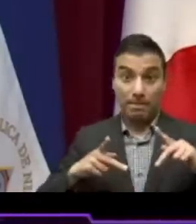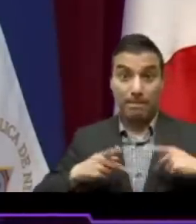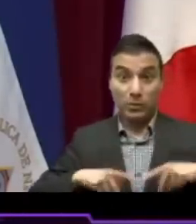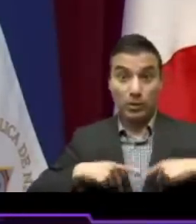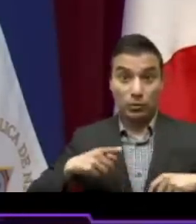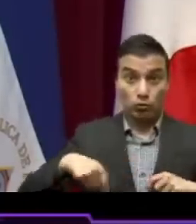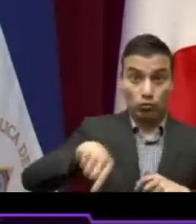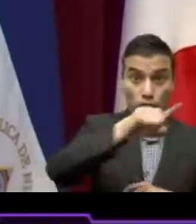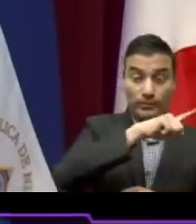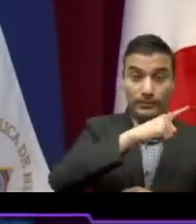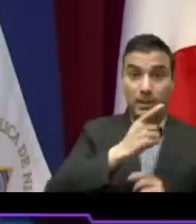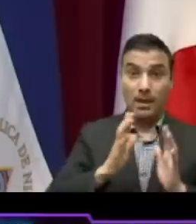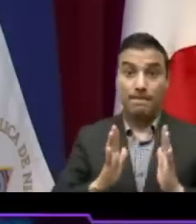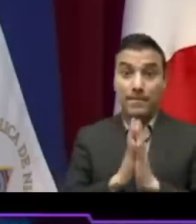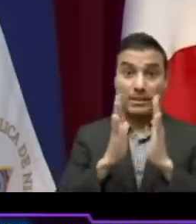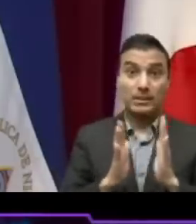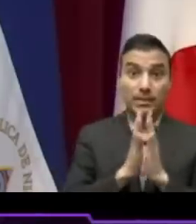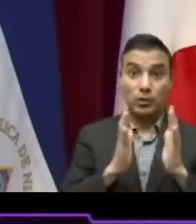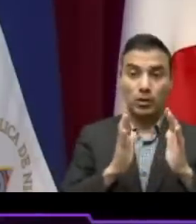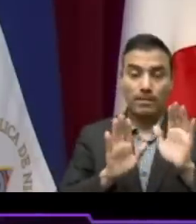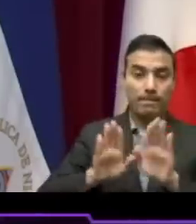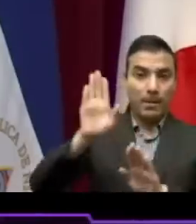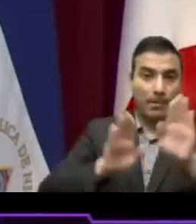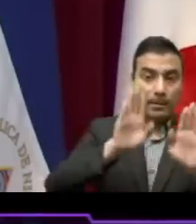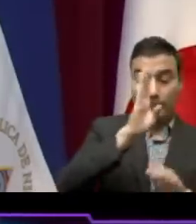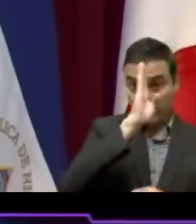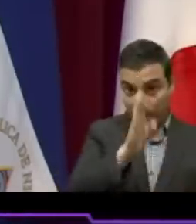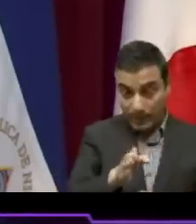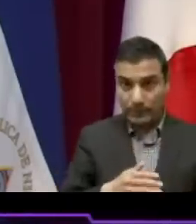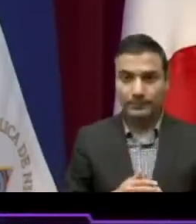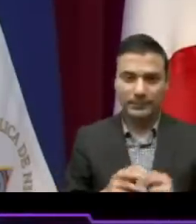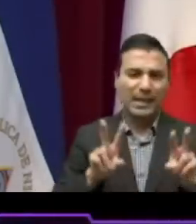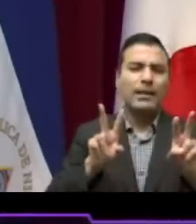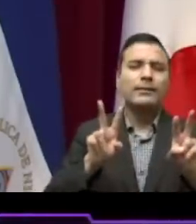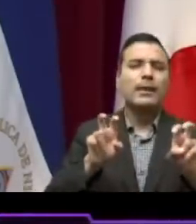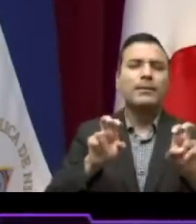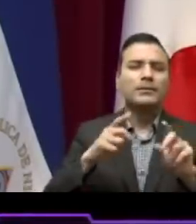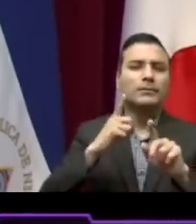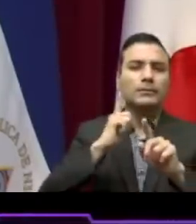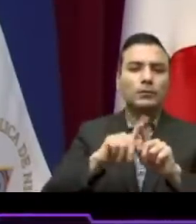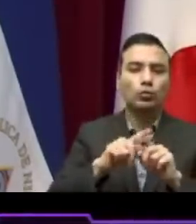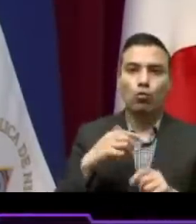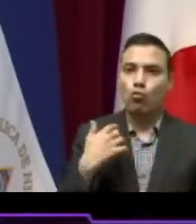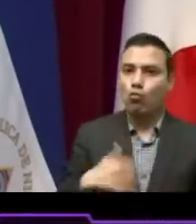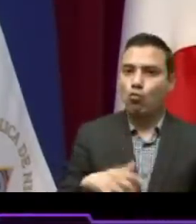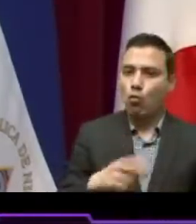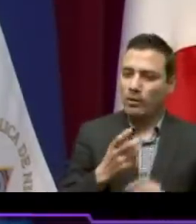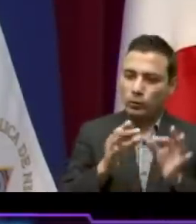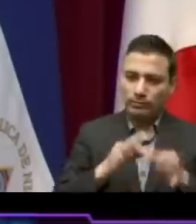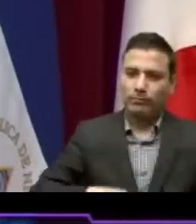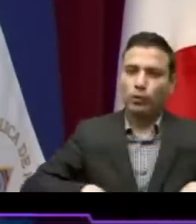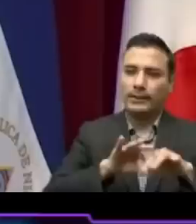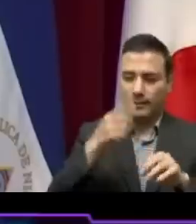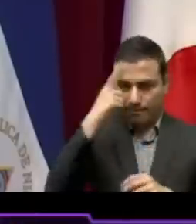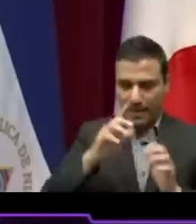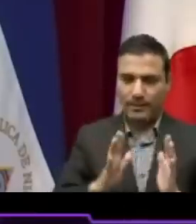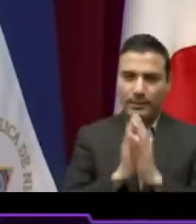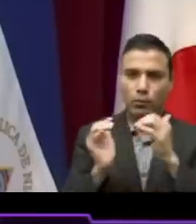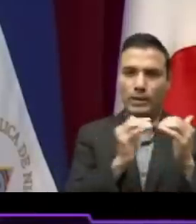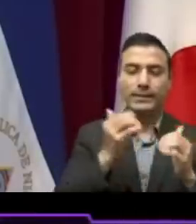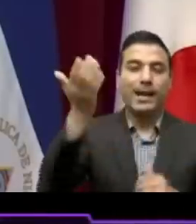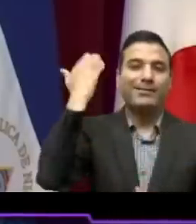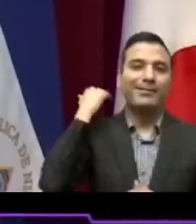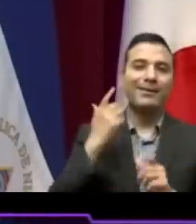decisiones que les afectan en los asuntos de interés público Es un rasgo distintivo distintivo de todas las democracias desde la antigüedad